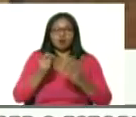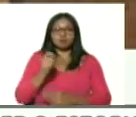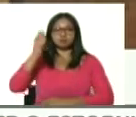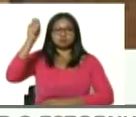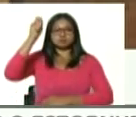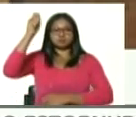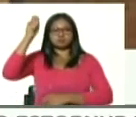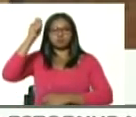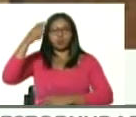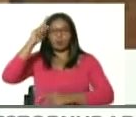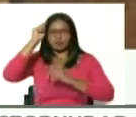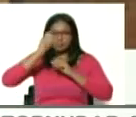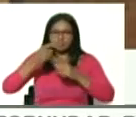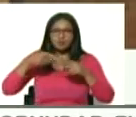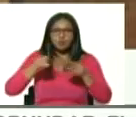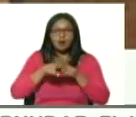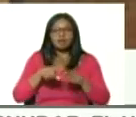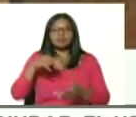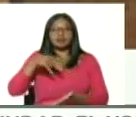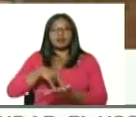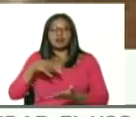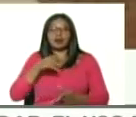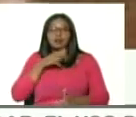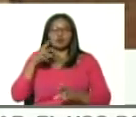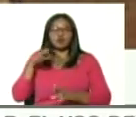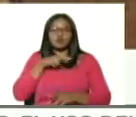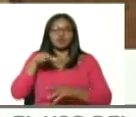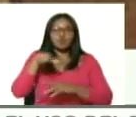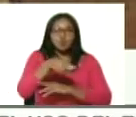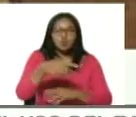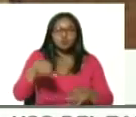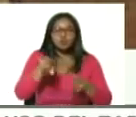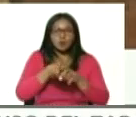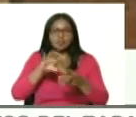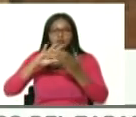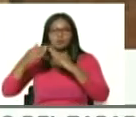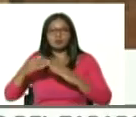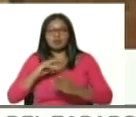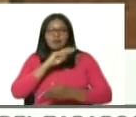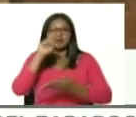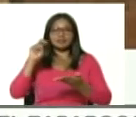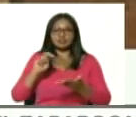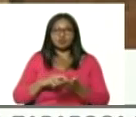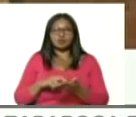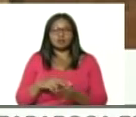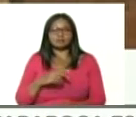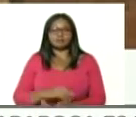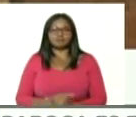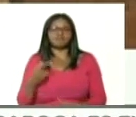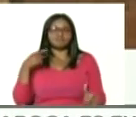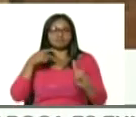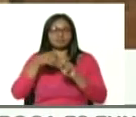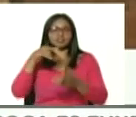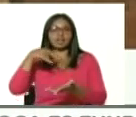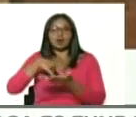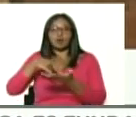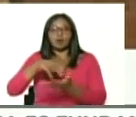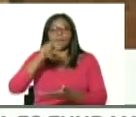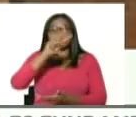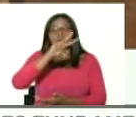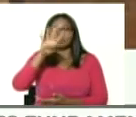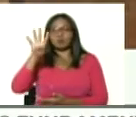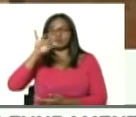la antorcha sagrada a recorrer la ruta comunal, la ruta nacional, rumbo a Carabobo 24 de